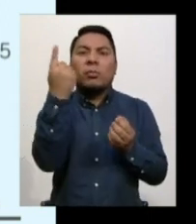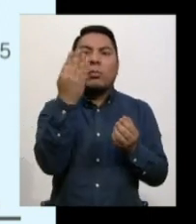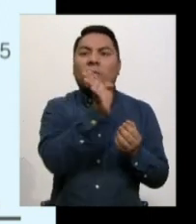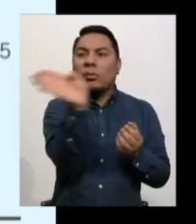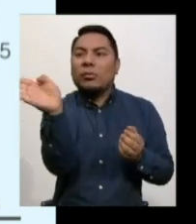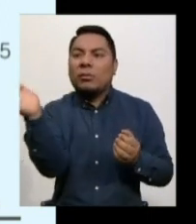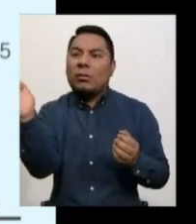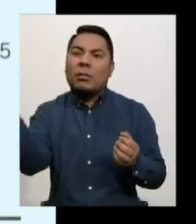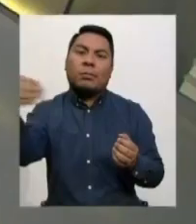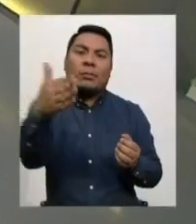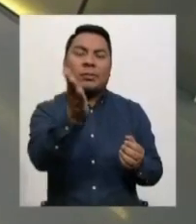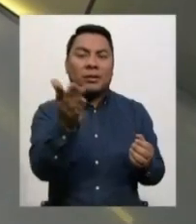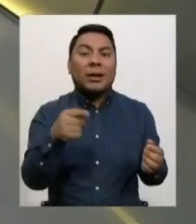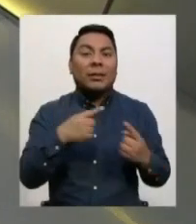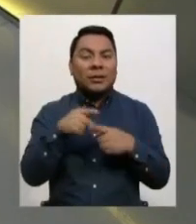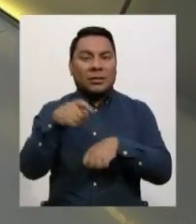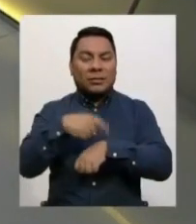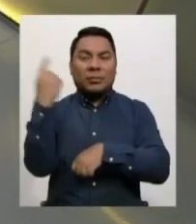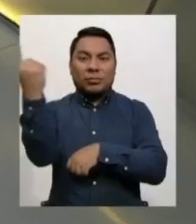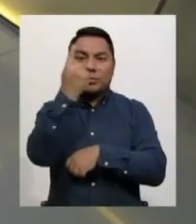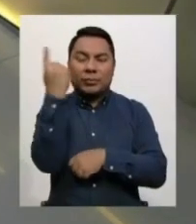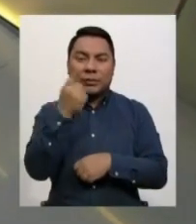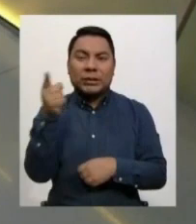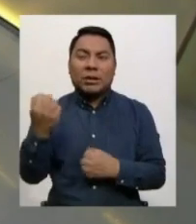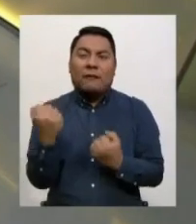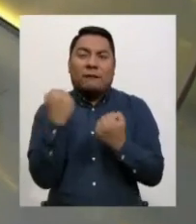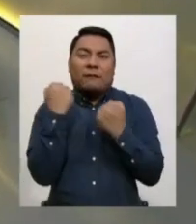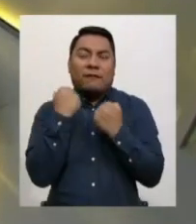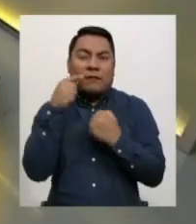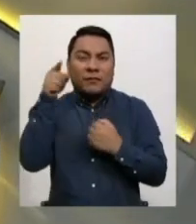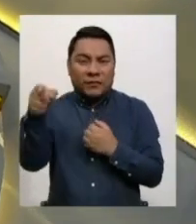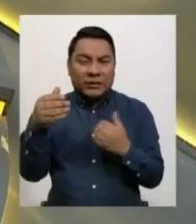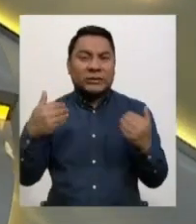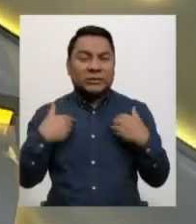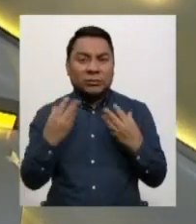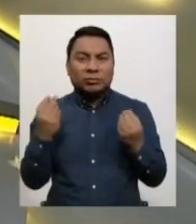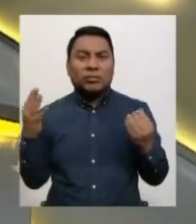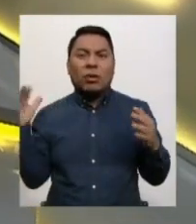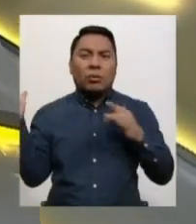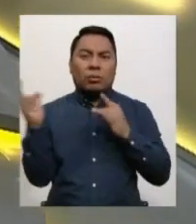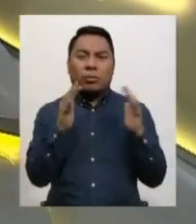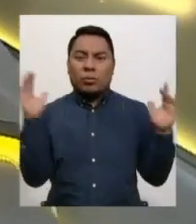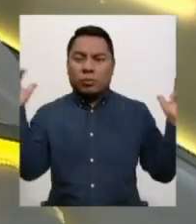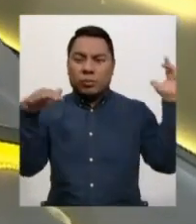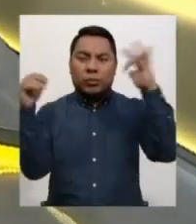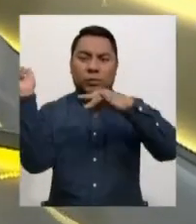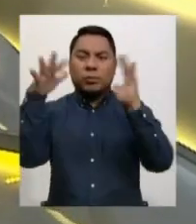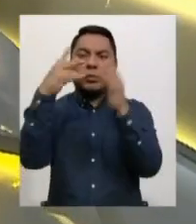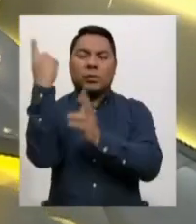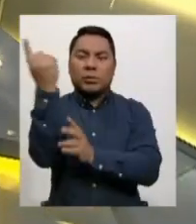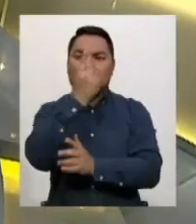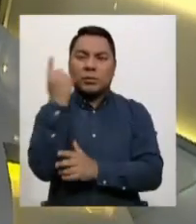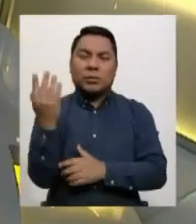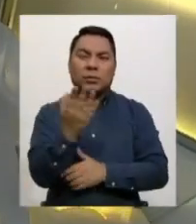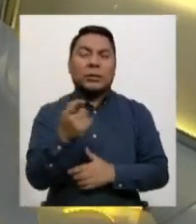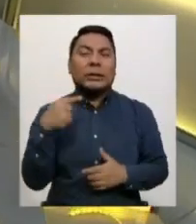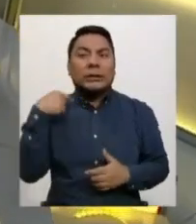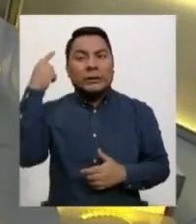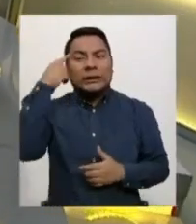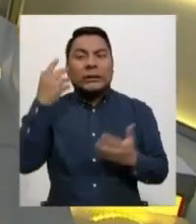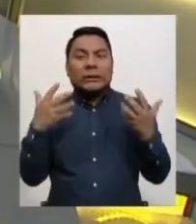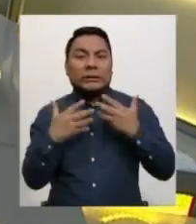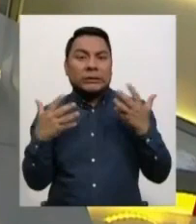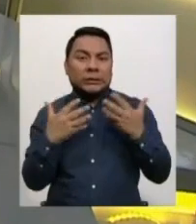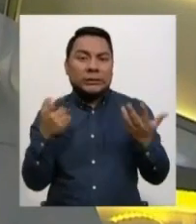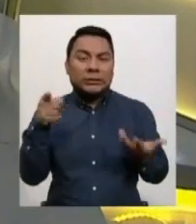si bien es cierto que es temporada de huracanes, cuando se habla de la intensidad de que están teniendo, sí puede pensarse o se cree o se teme que sea el